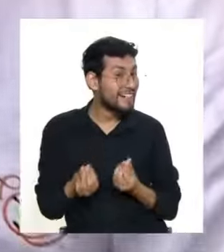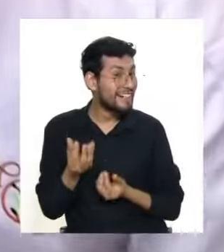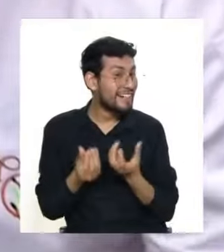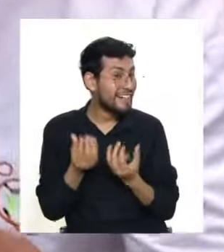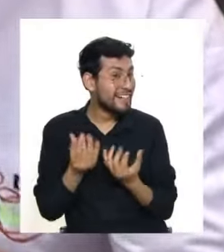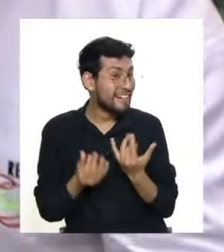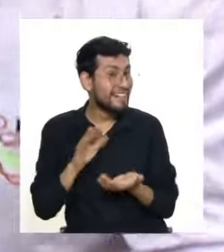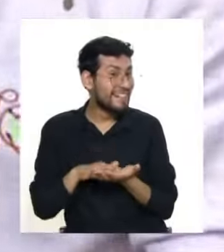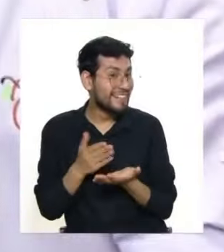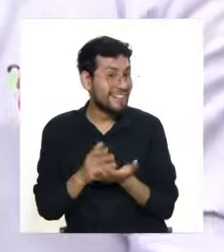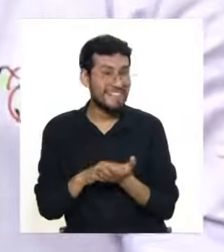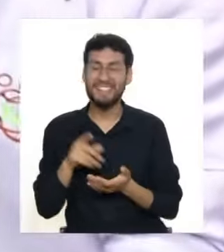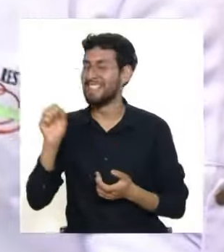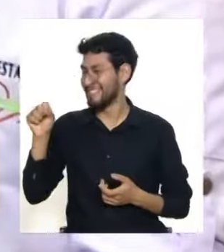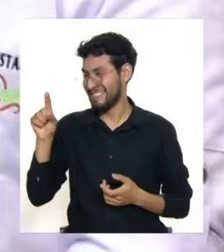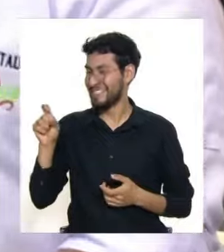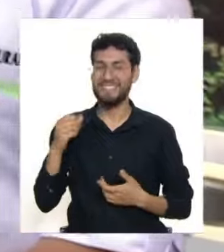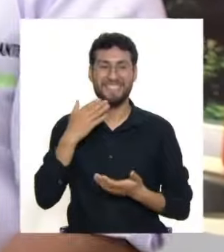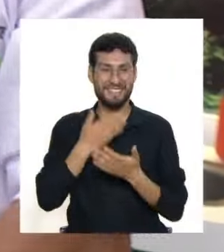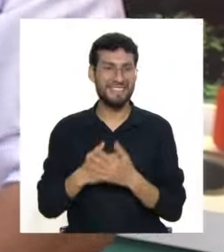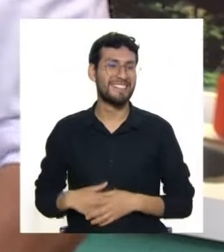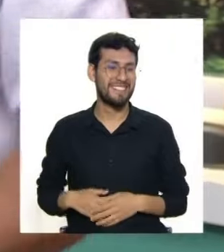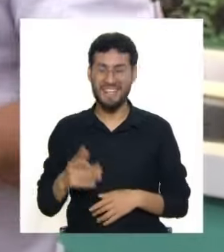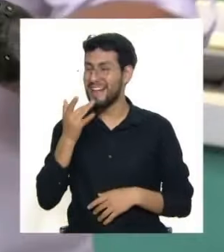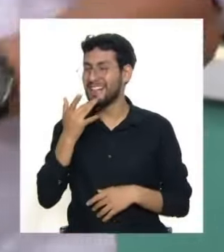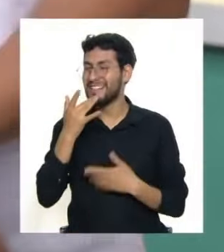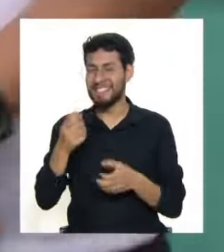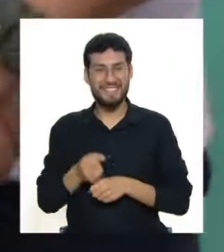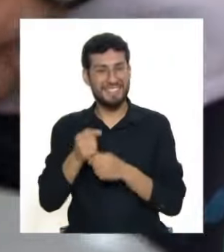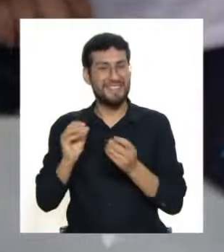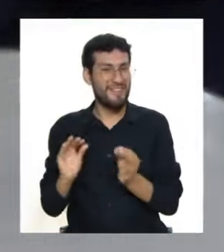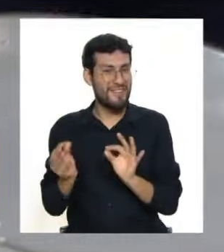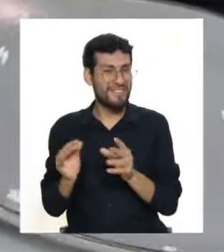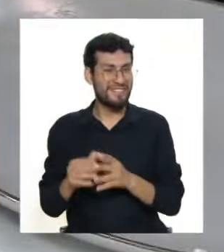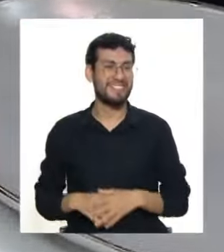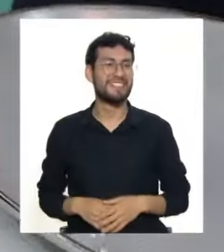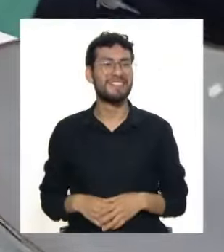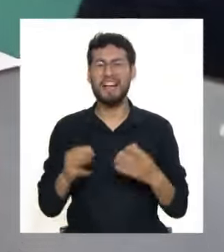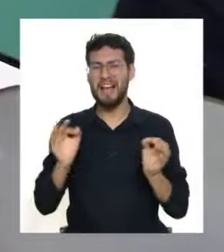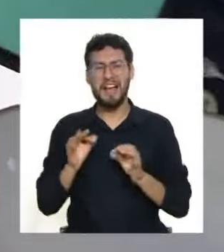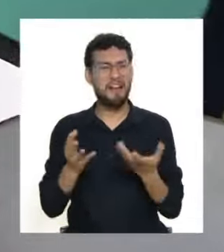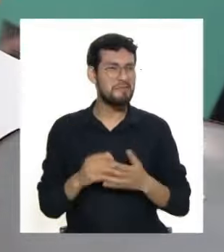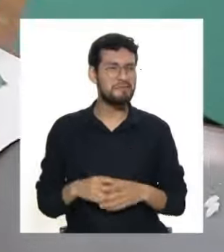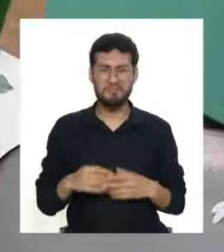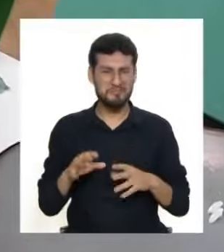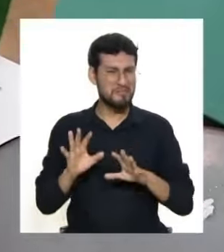está. El arroz se fría. Que se sofría, exacto. Ese le da el sabor al chaufita. Exacto. Sin tanta maniobra,